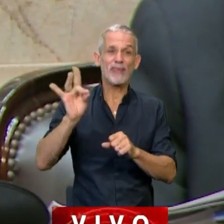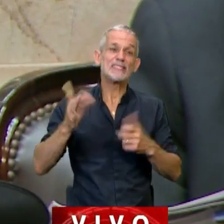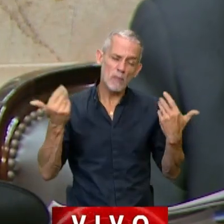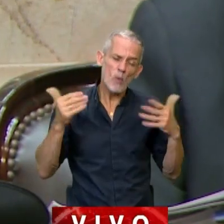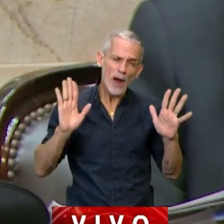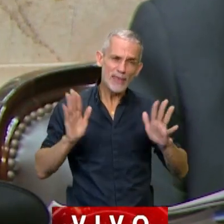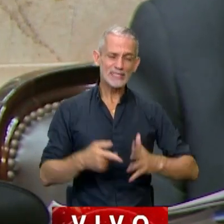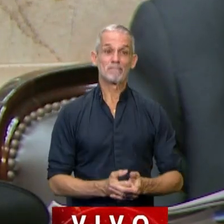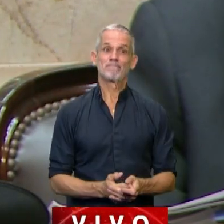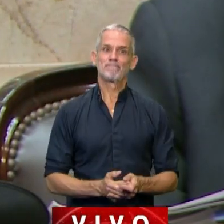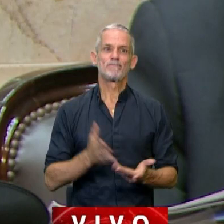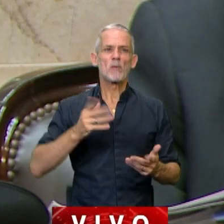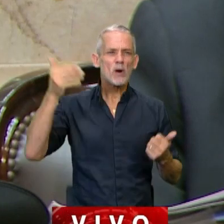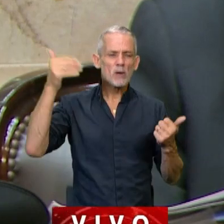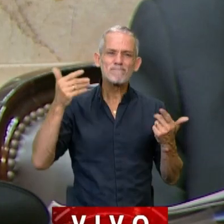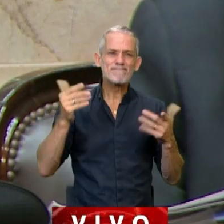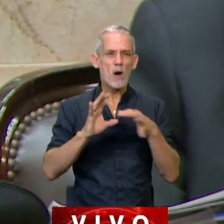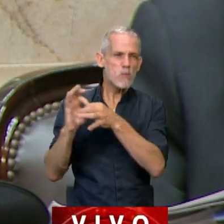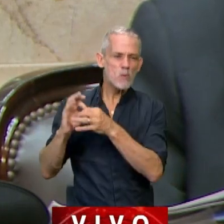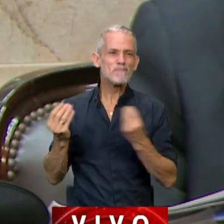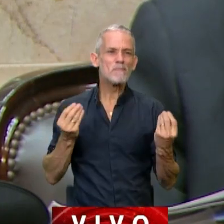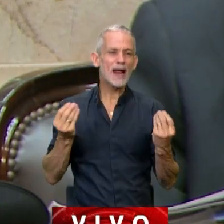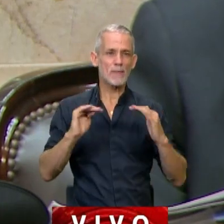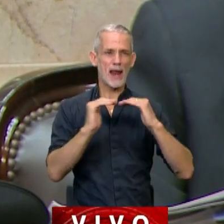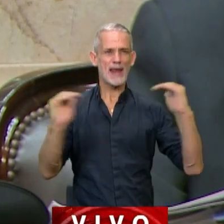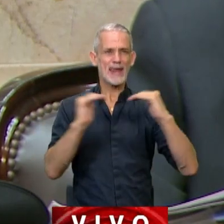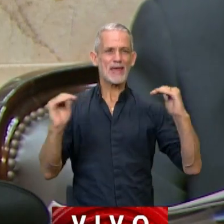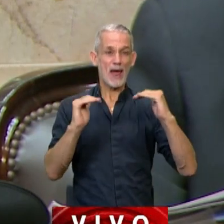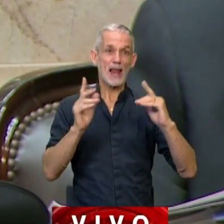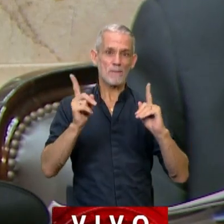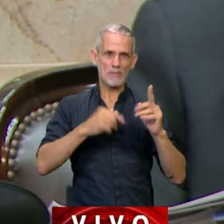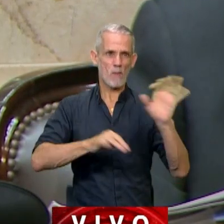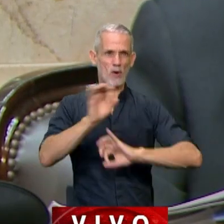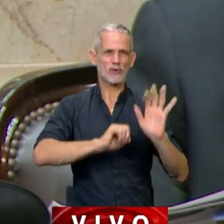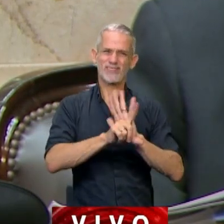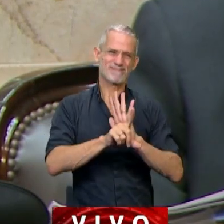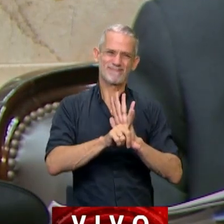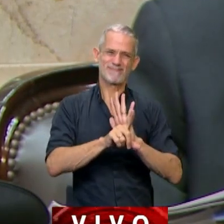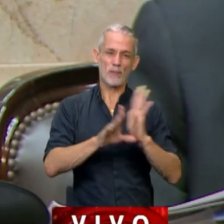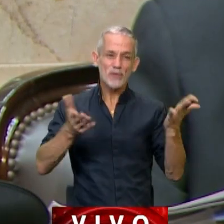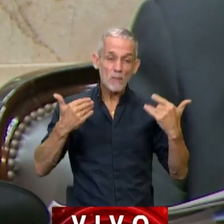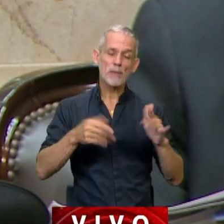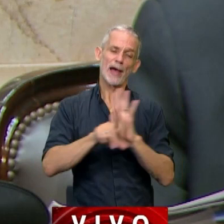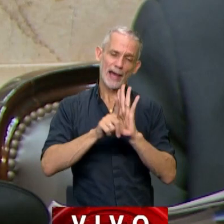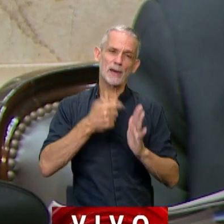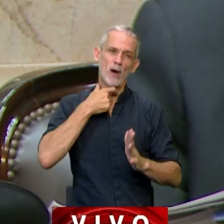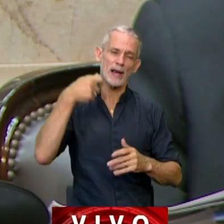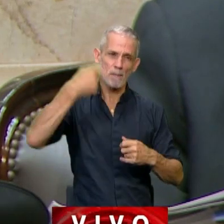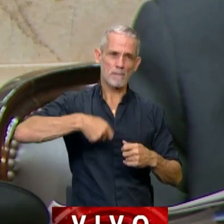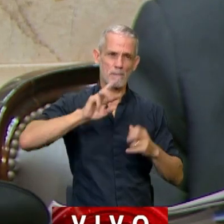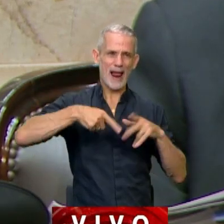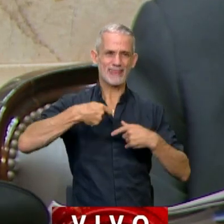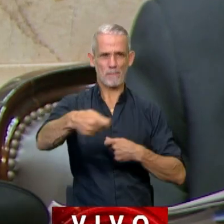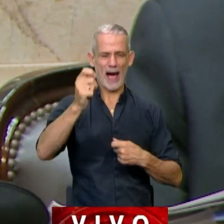por supuesto pero que no viene a tener un nivel superior como este proyecto de ley que queremos que sea ley el plan de pago de